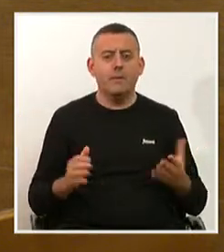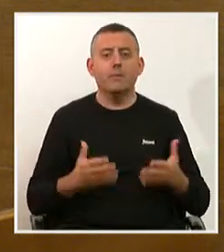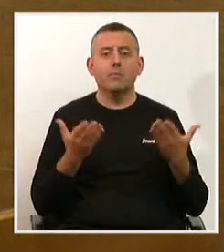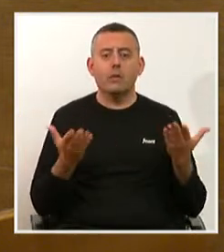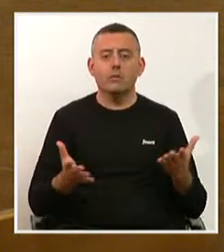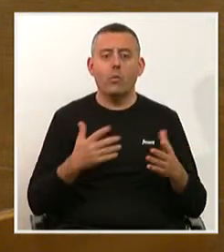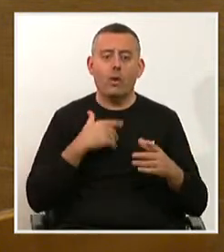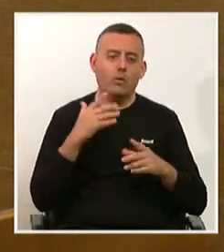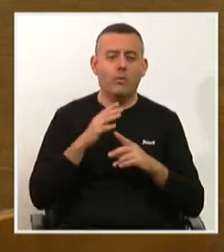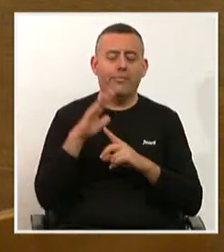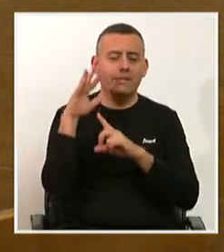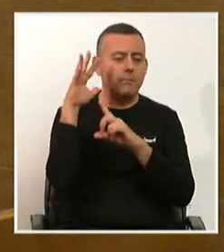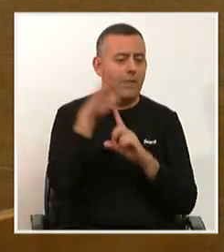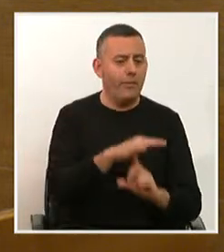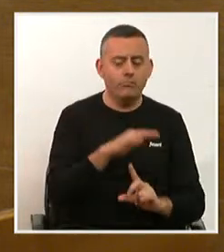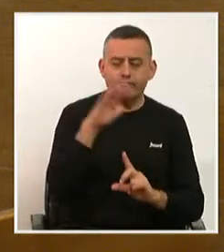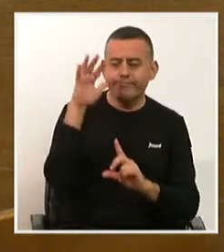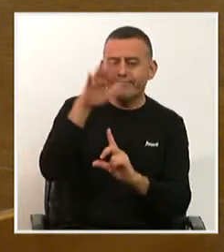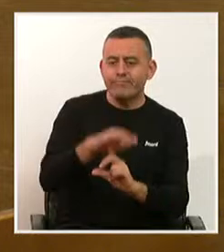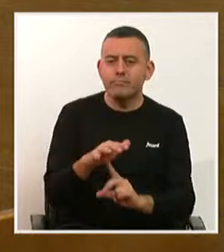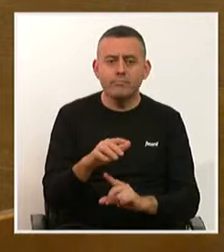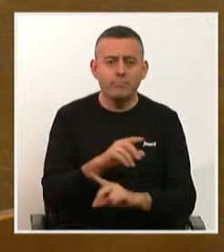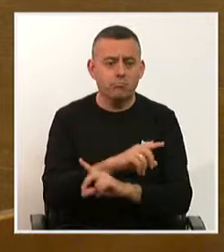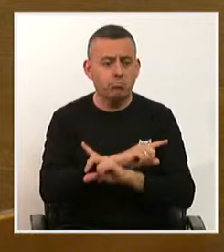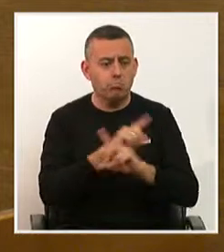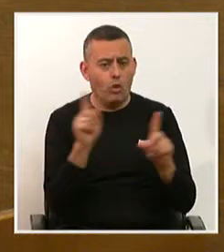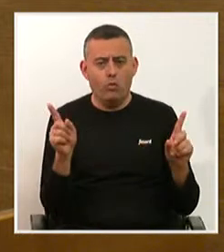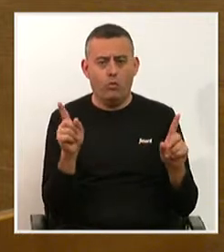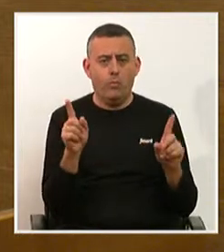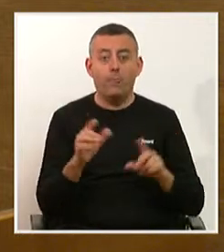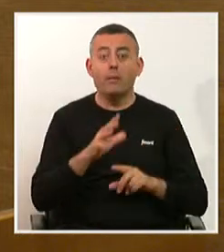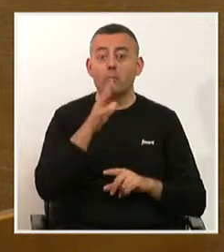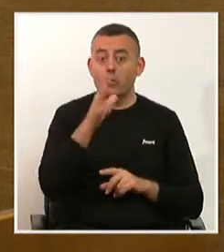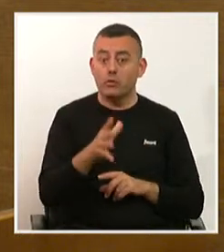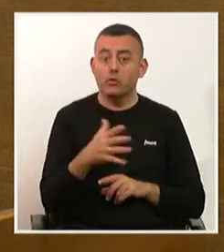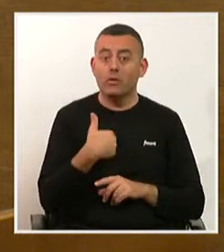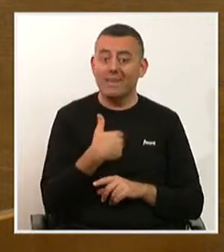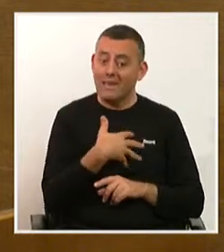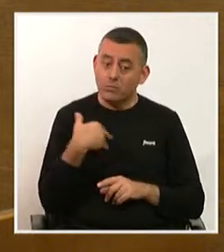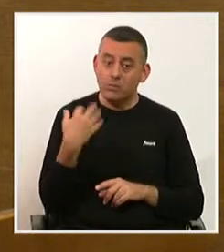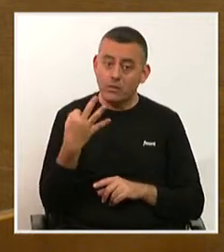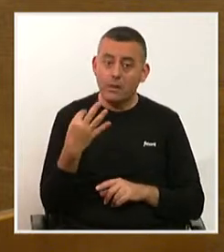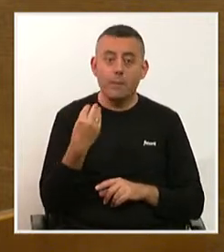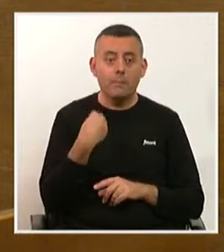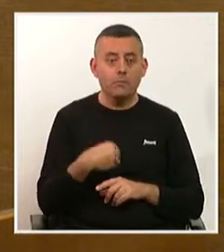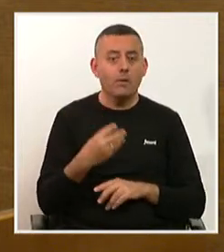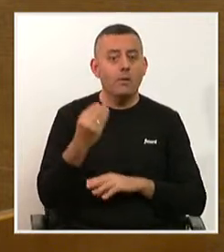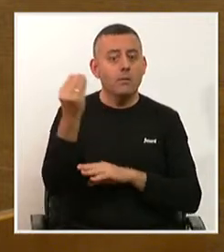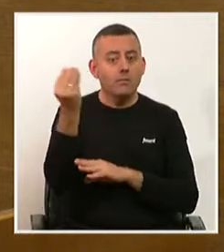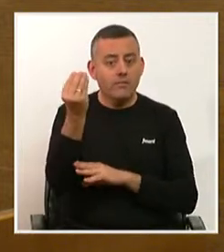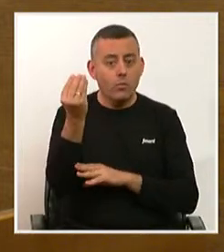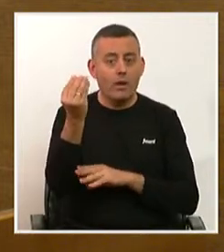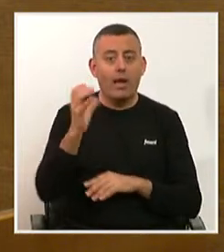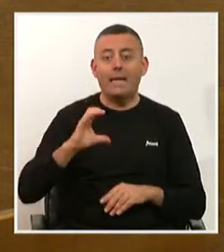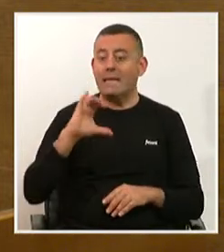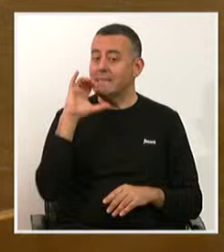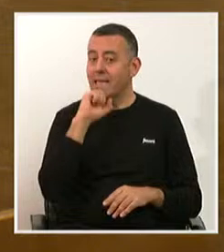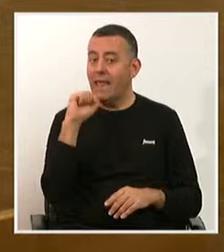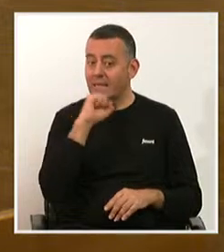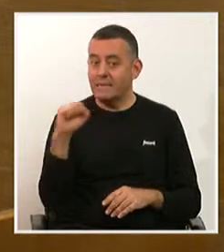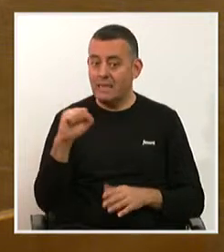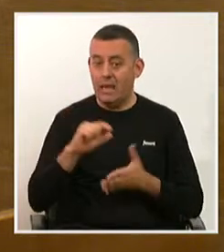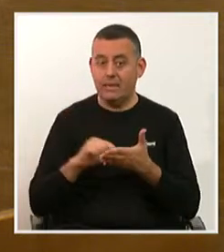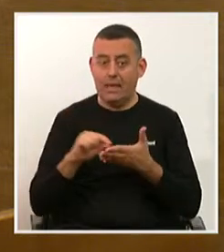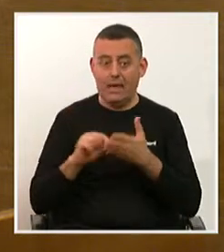discrimin y un trf polític propos que rec la figura literaria de vic Andrés est